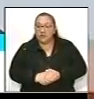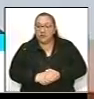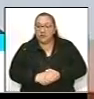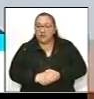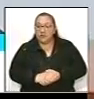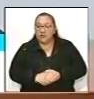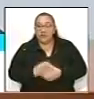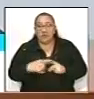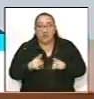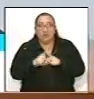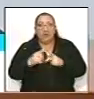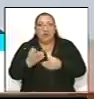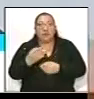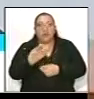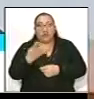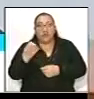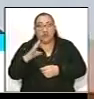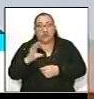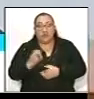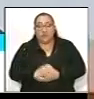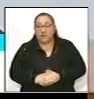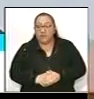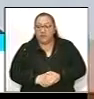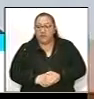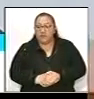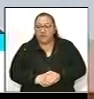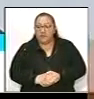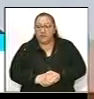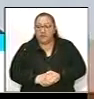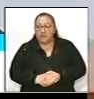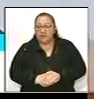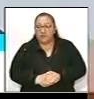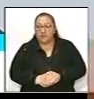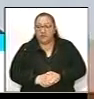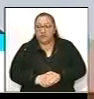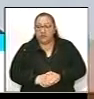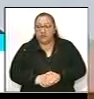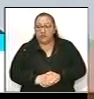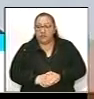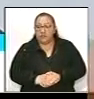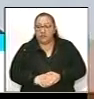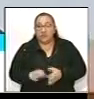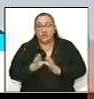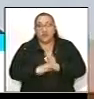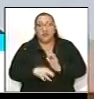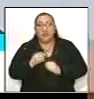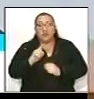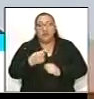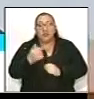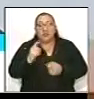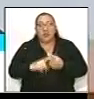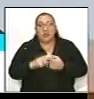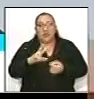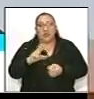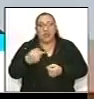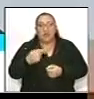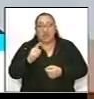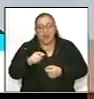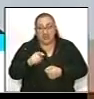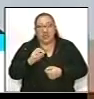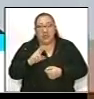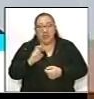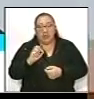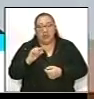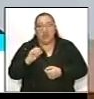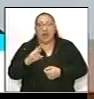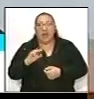también pedimos no solo que sea 450, mínimamente debería ser 1.000, inclusive hasta 3.000, porque esto es reparación.